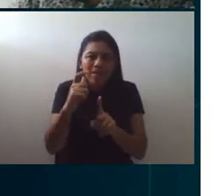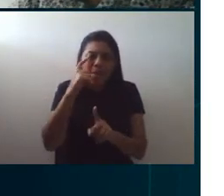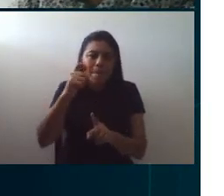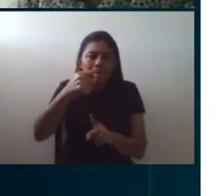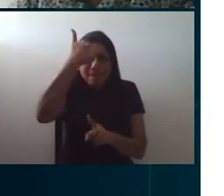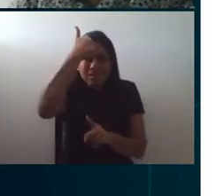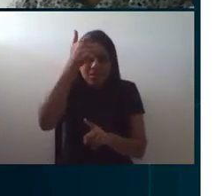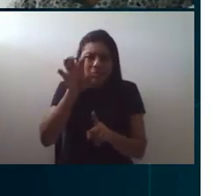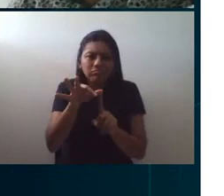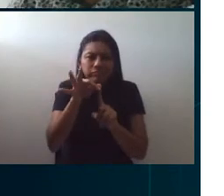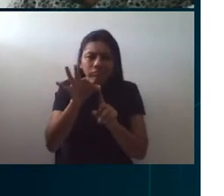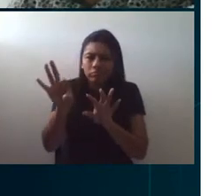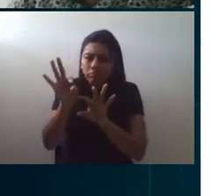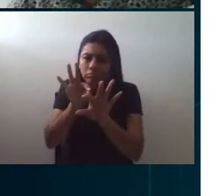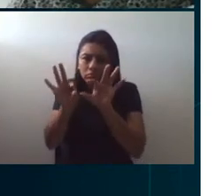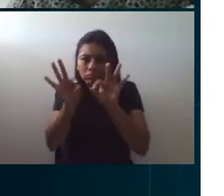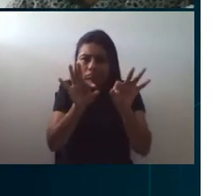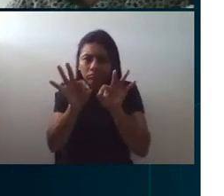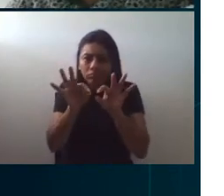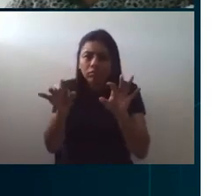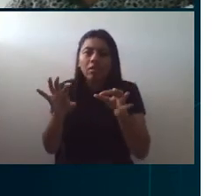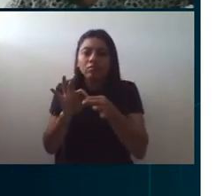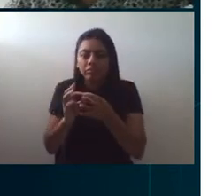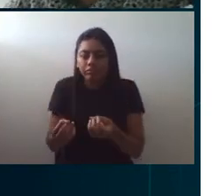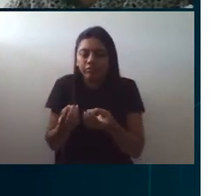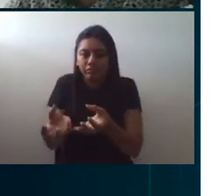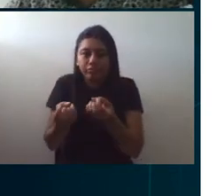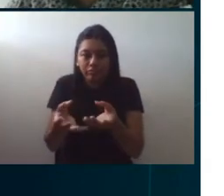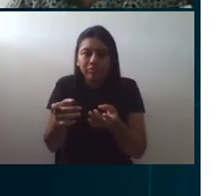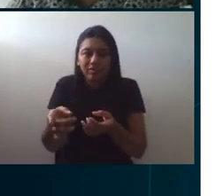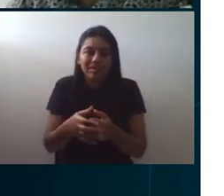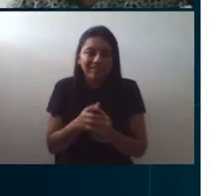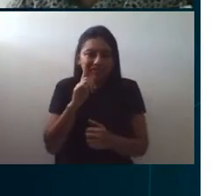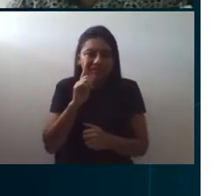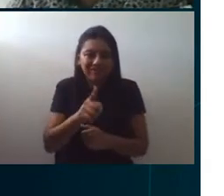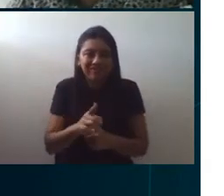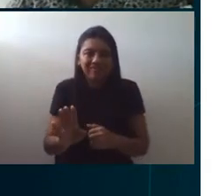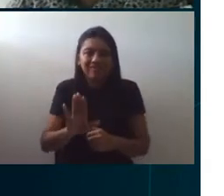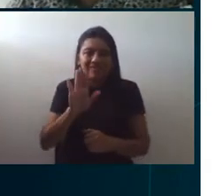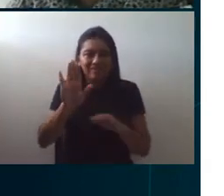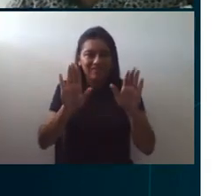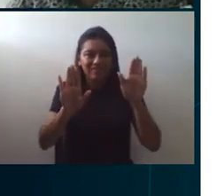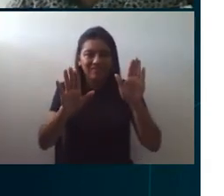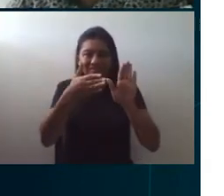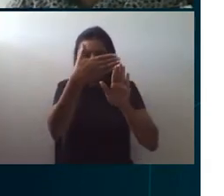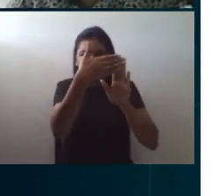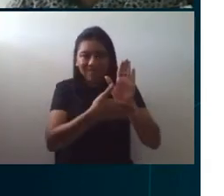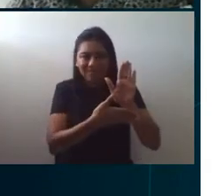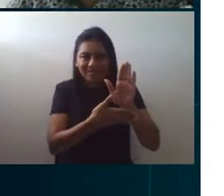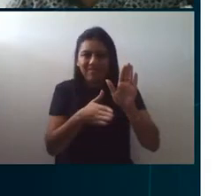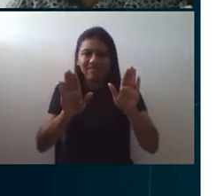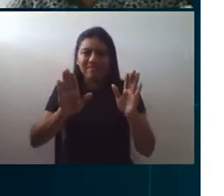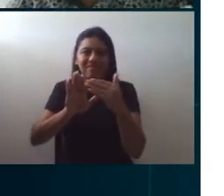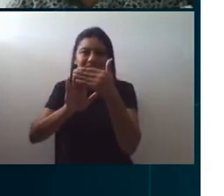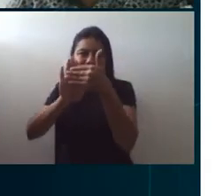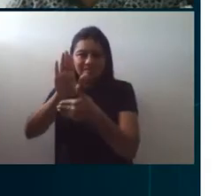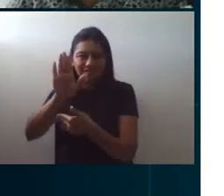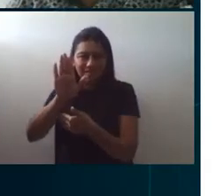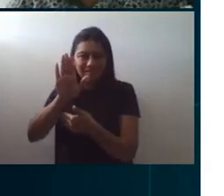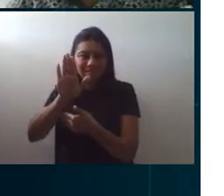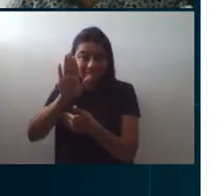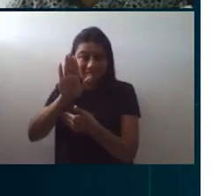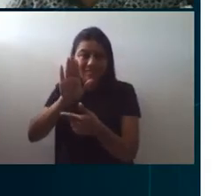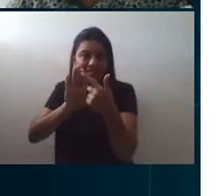pronto la lógica de esto. A Listen, Learn, Flying Hardware, ¿listo? Muchas de estos que necesitan estar pegadas para darle un sentido a mi